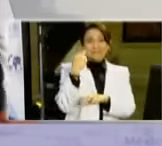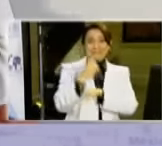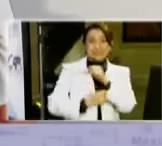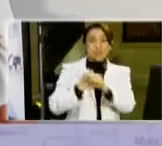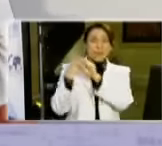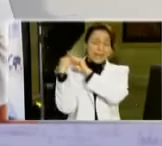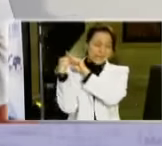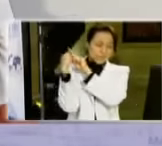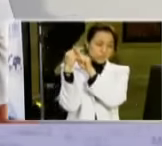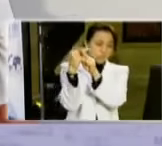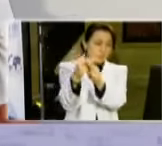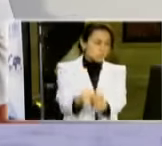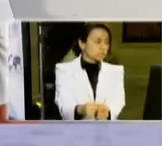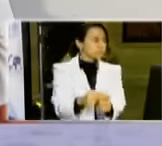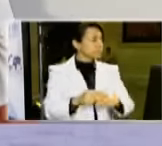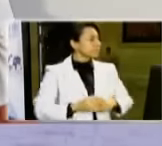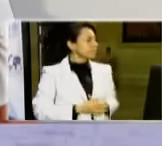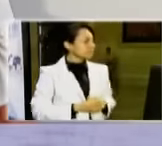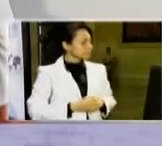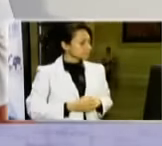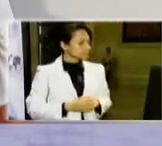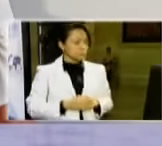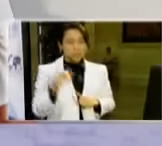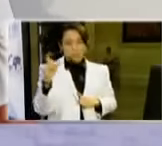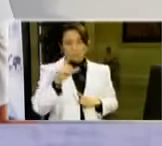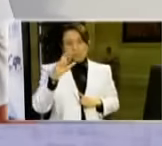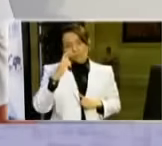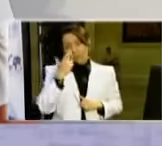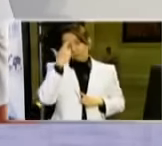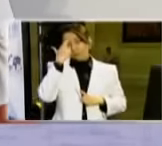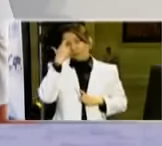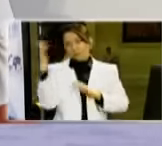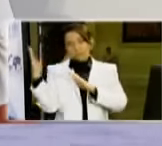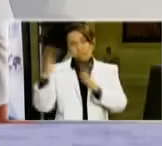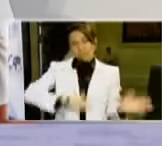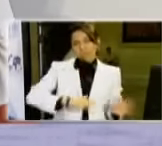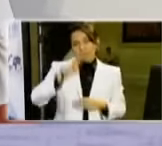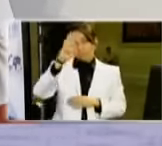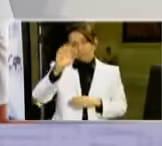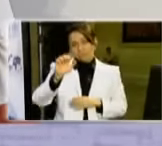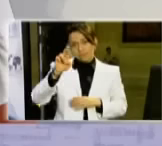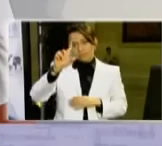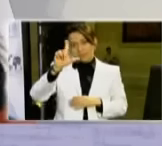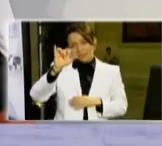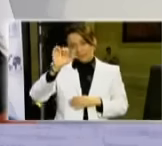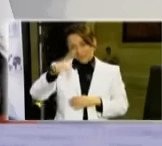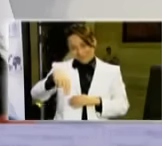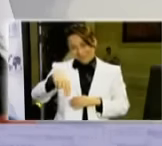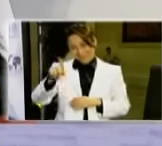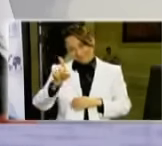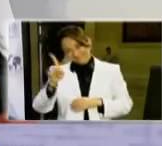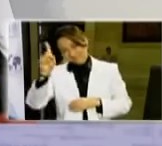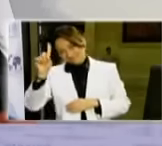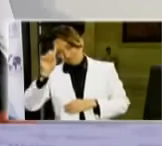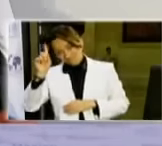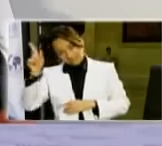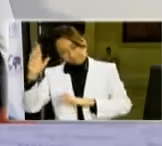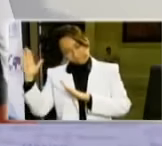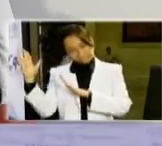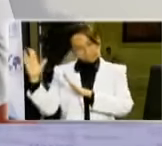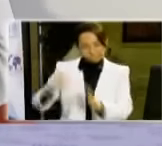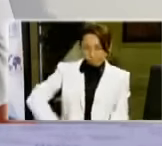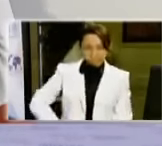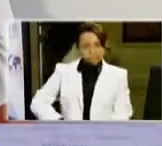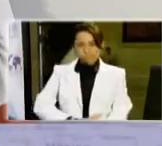Fría. Con la caída del muro de Berlín, concluyó una era y se inició otra ya no marcada